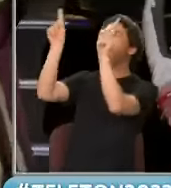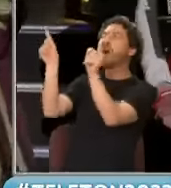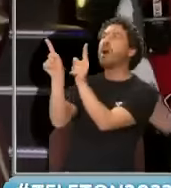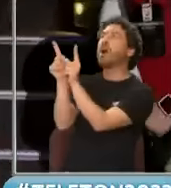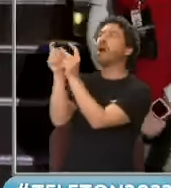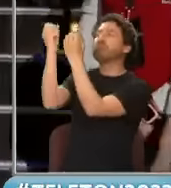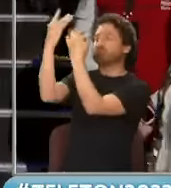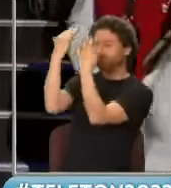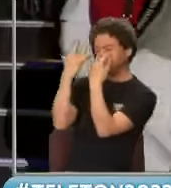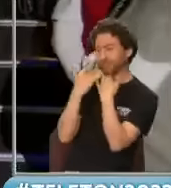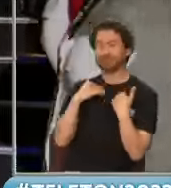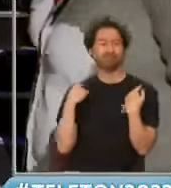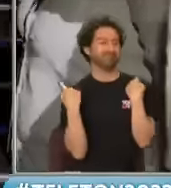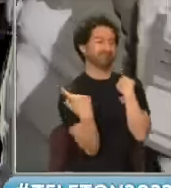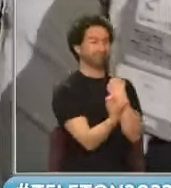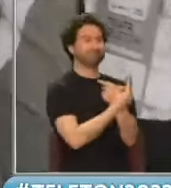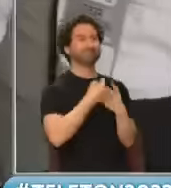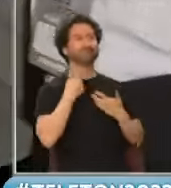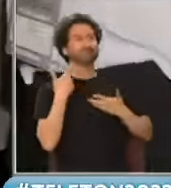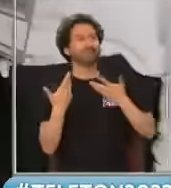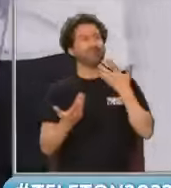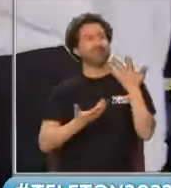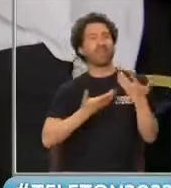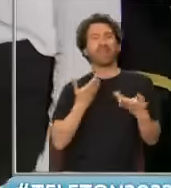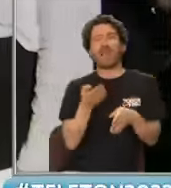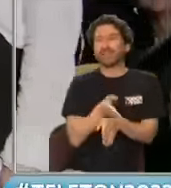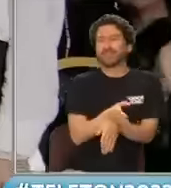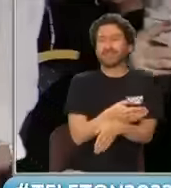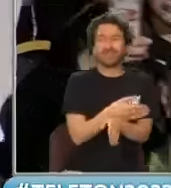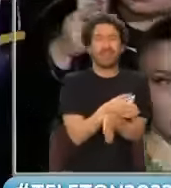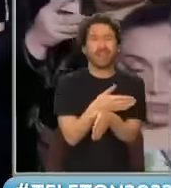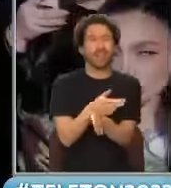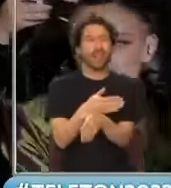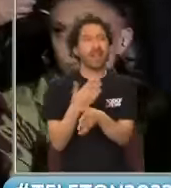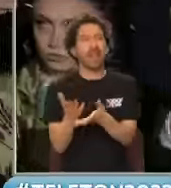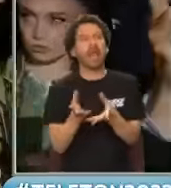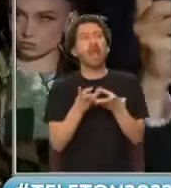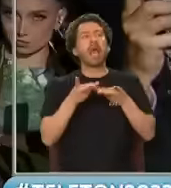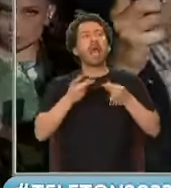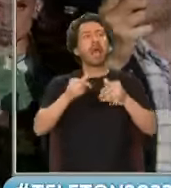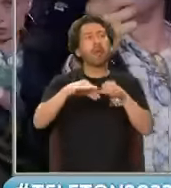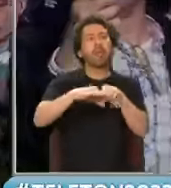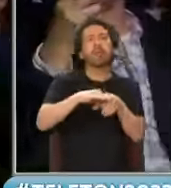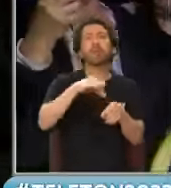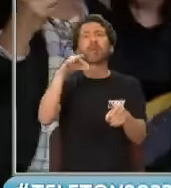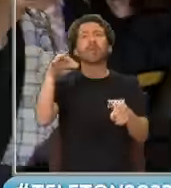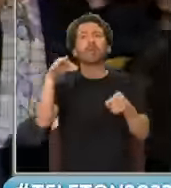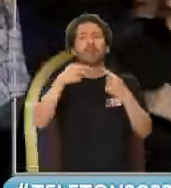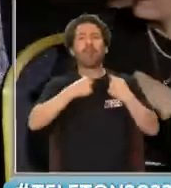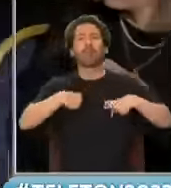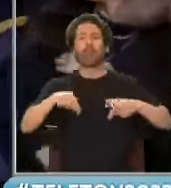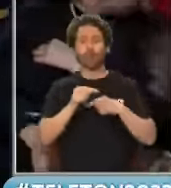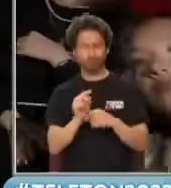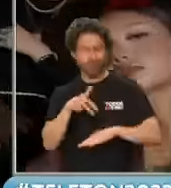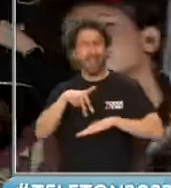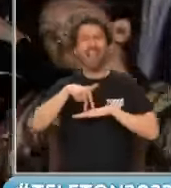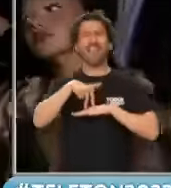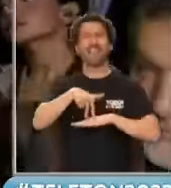de diosas, canto de sirena. Algo espiritual. Lo que nos tiene